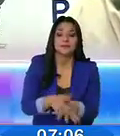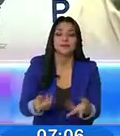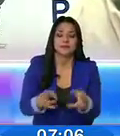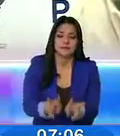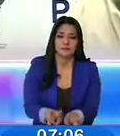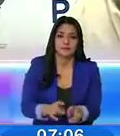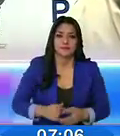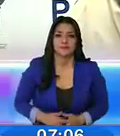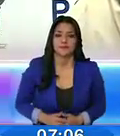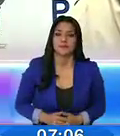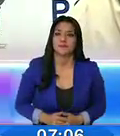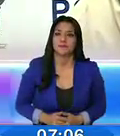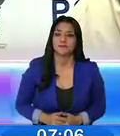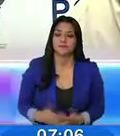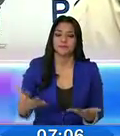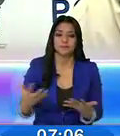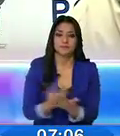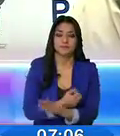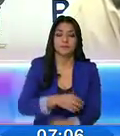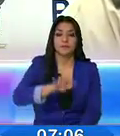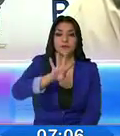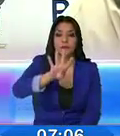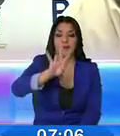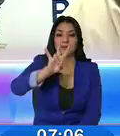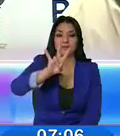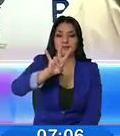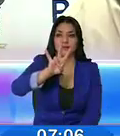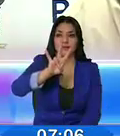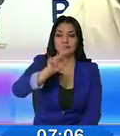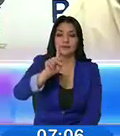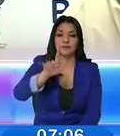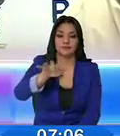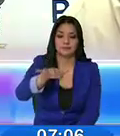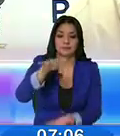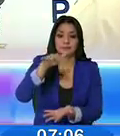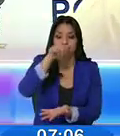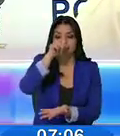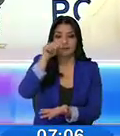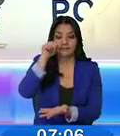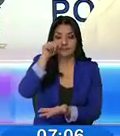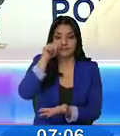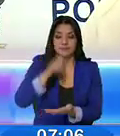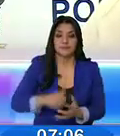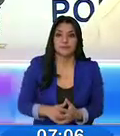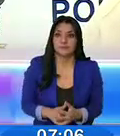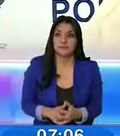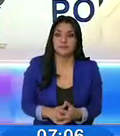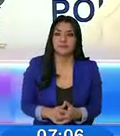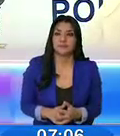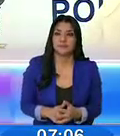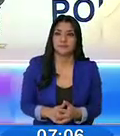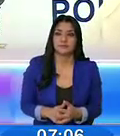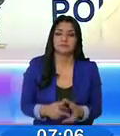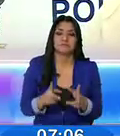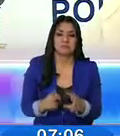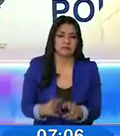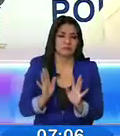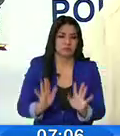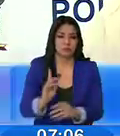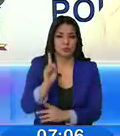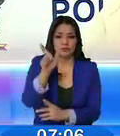Donde se incautaron 47 kilos de droga. De igual forma, hay un